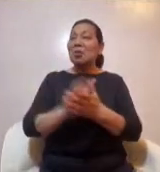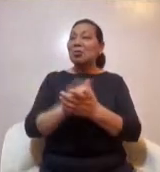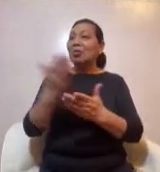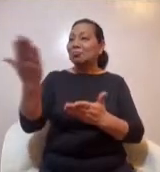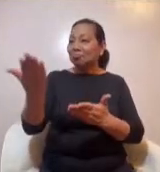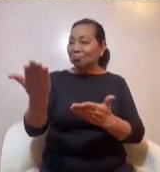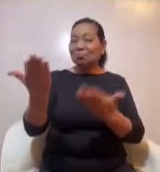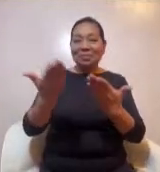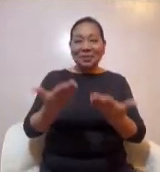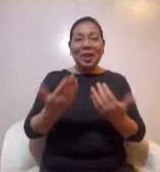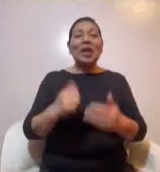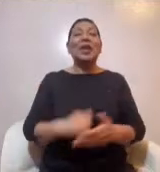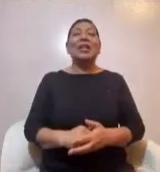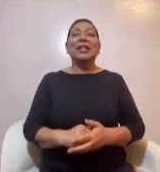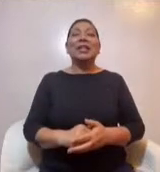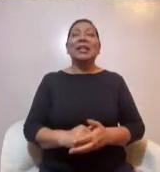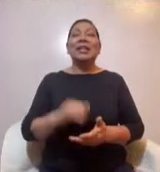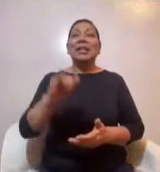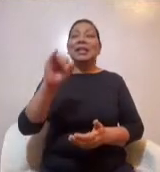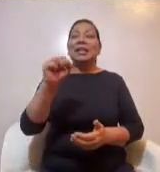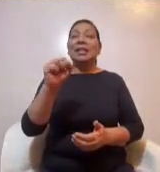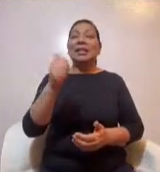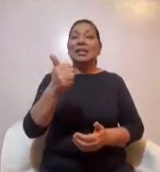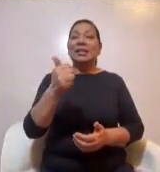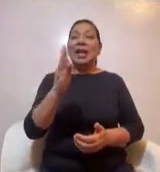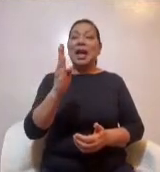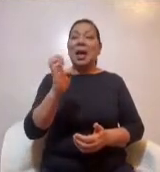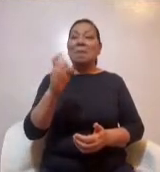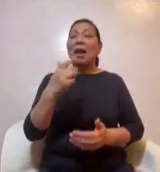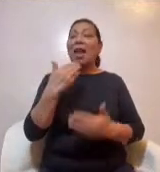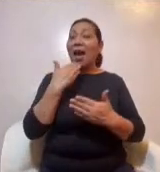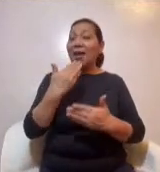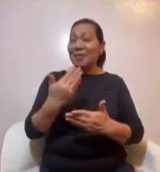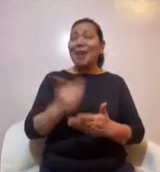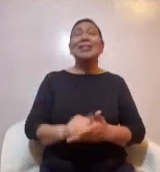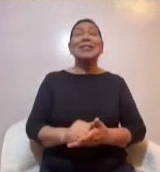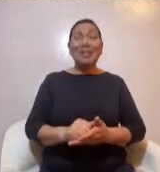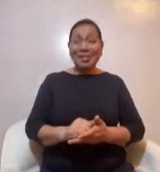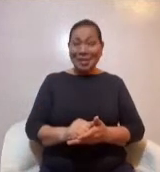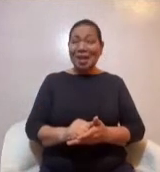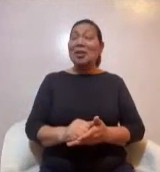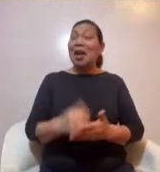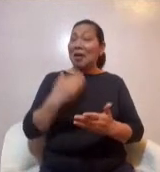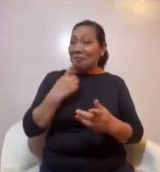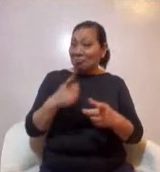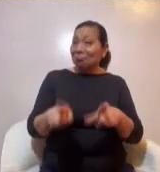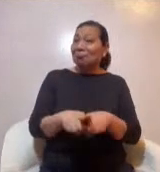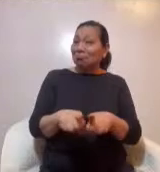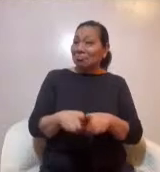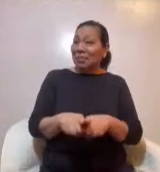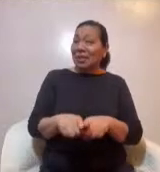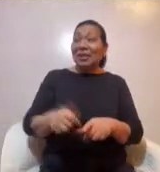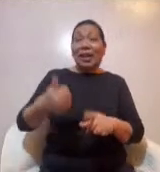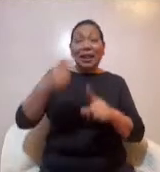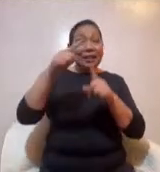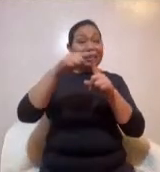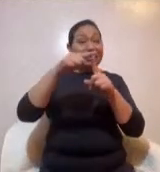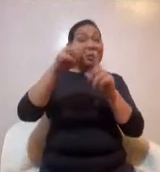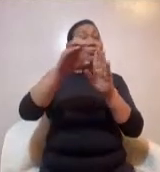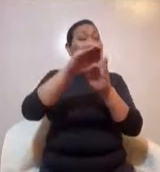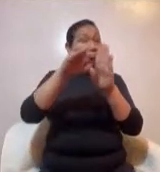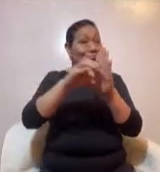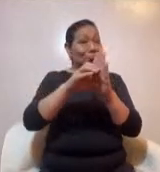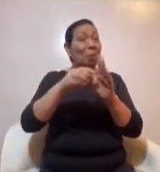Marianela Ledesma Narváez. Bienvenida, doctora Isabel. Muchísimas gracias, doctora Candelaria, y bueno, gracias también al